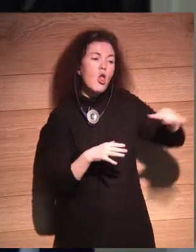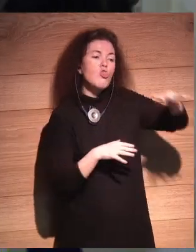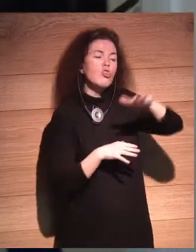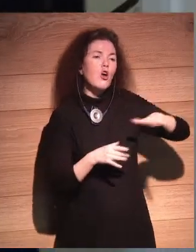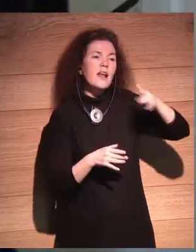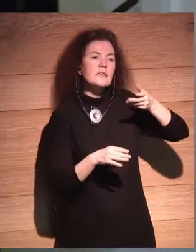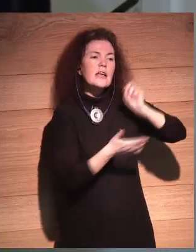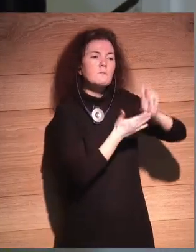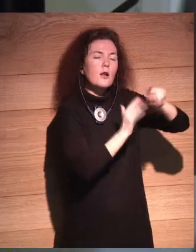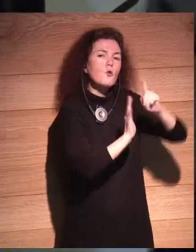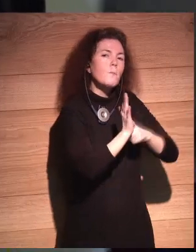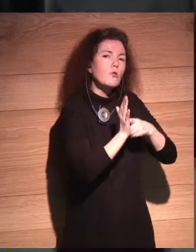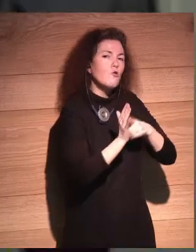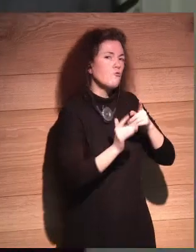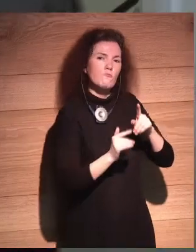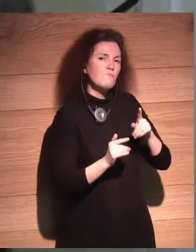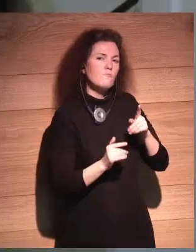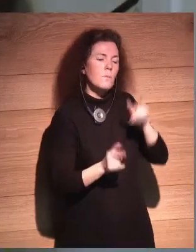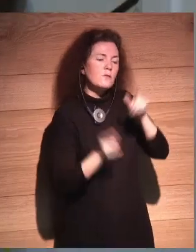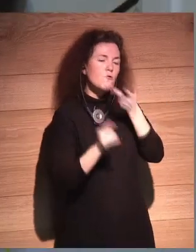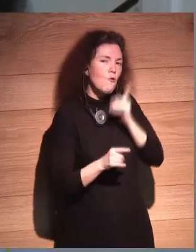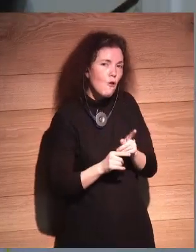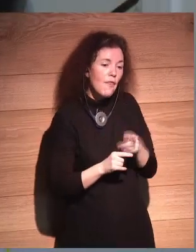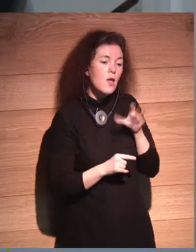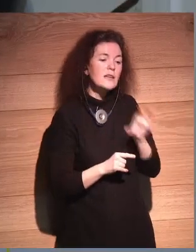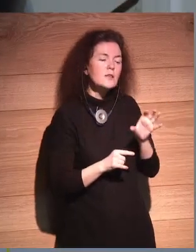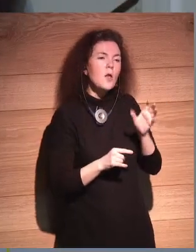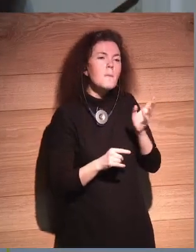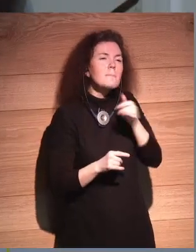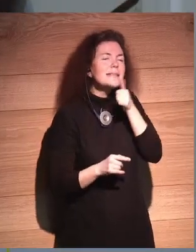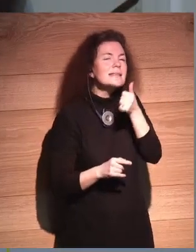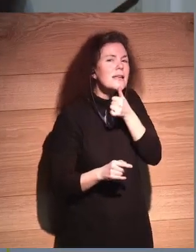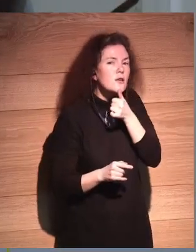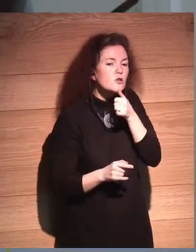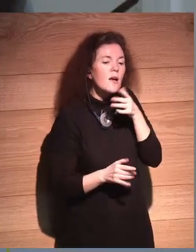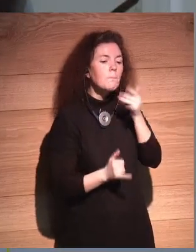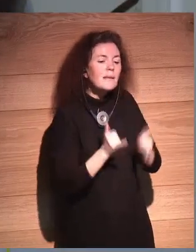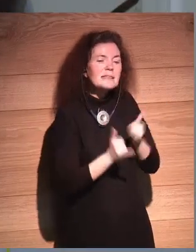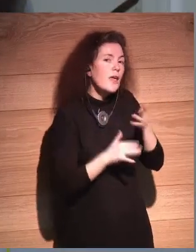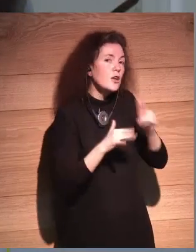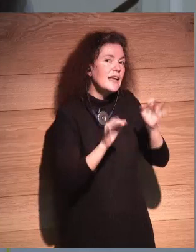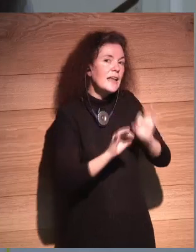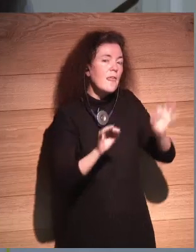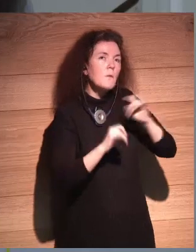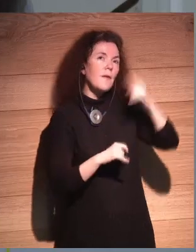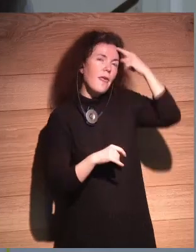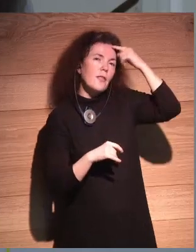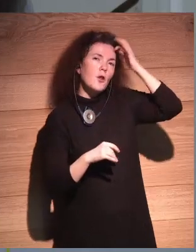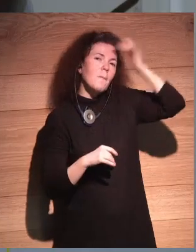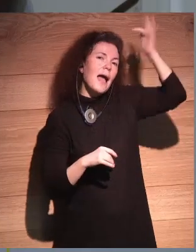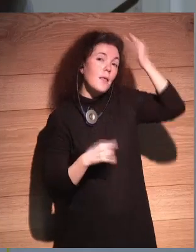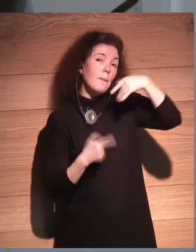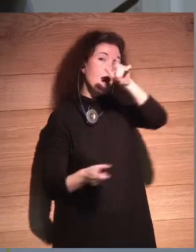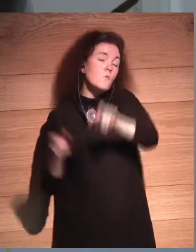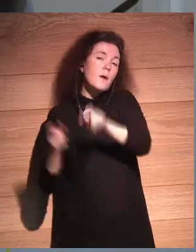totalidad y que solo conoce una minoría. Que existe un continente misterioso que casi nadie ha pisado, que puede ser un estado de nuestra imaginación y que para la